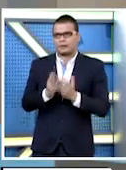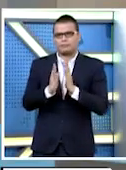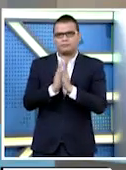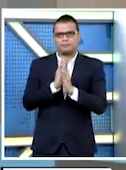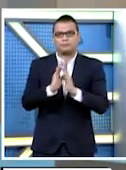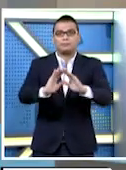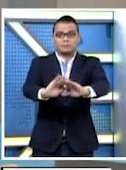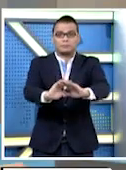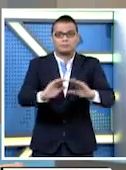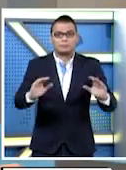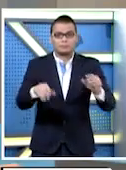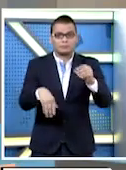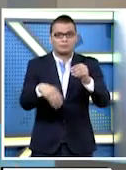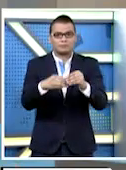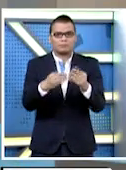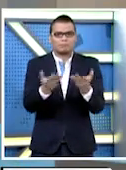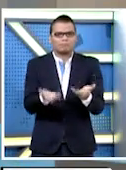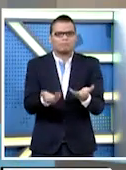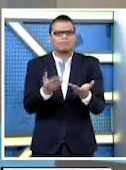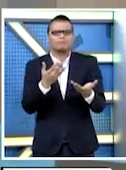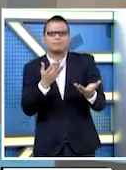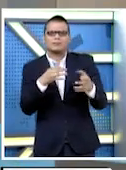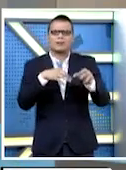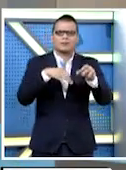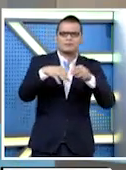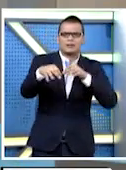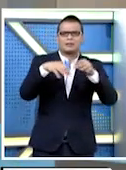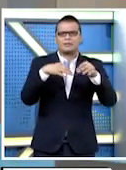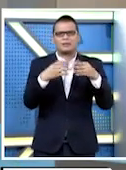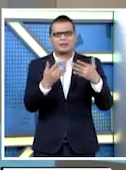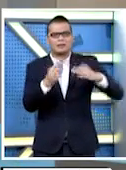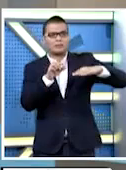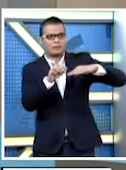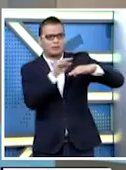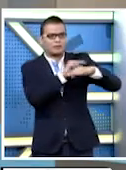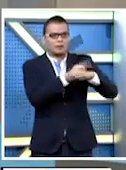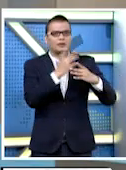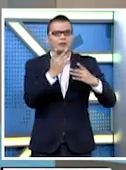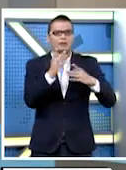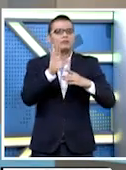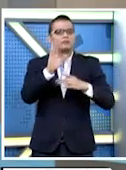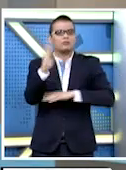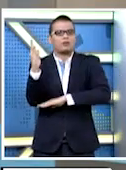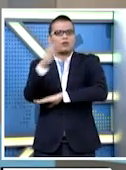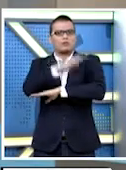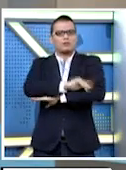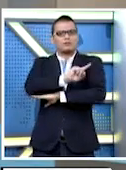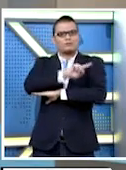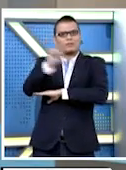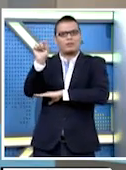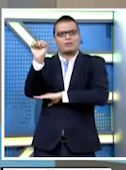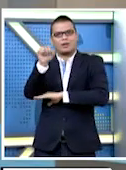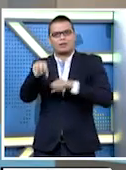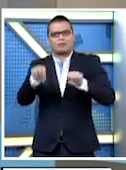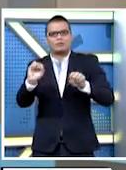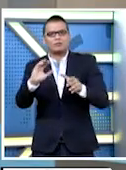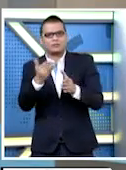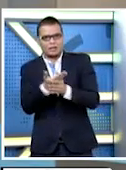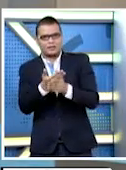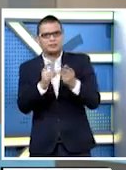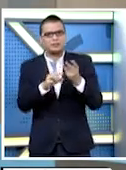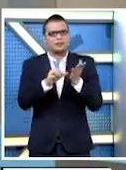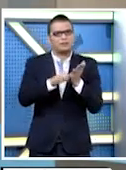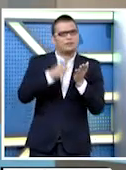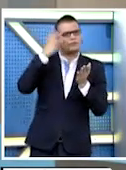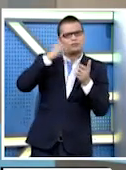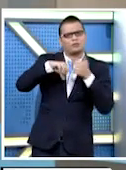Gracias, Carlos. Y precisamente para aclarar todas estas dudas de los caleños, estamos conectados con el alcalde de Cali, Jorge Iván Ospina, quien explicará